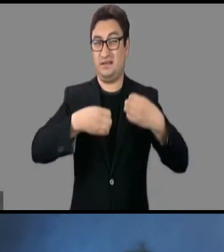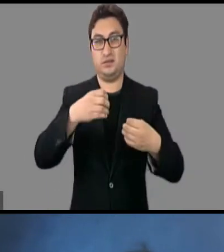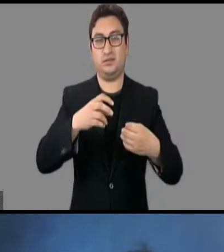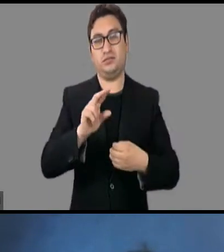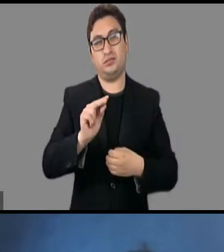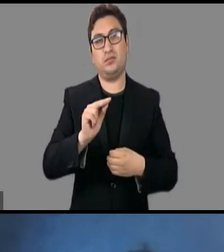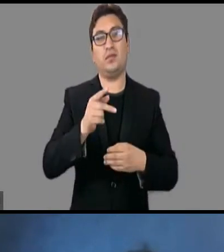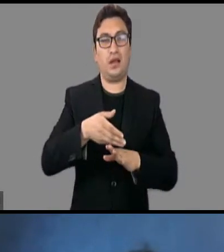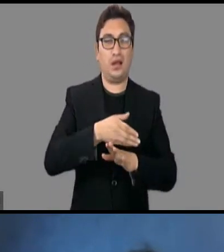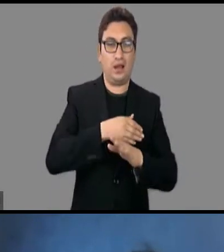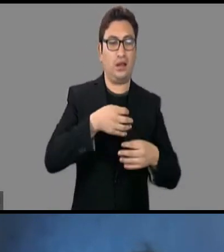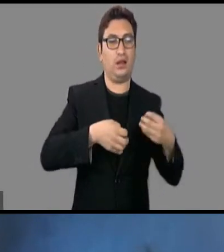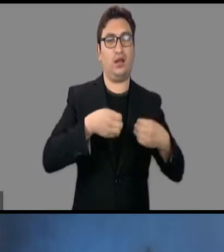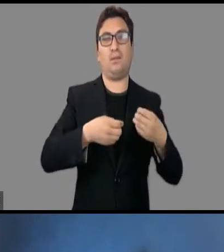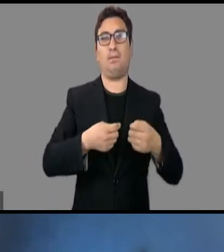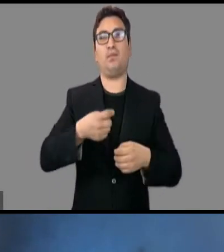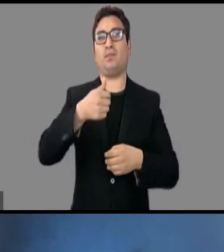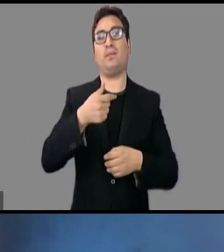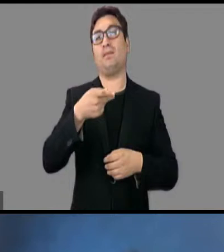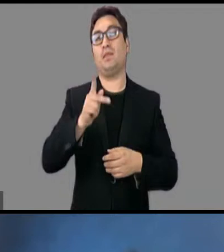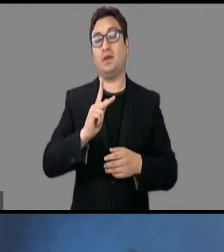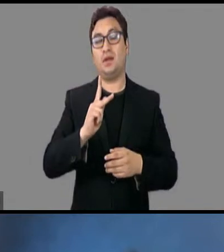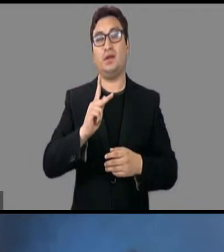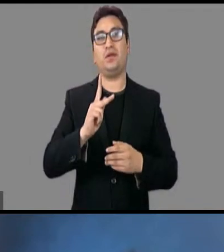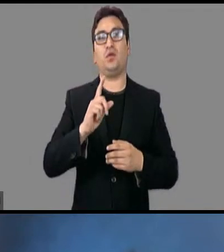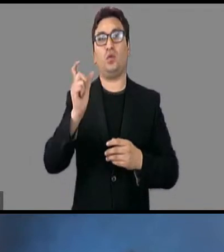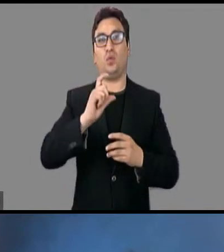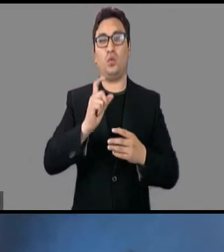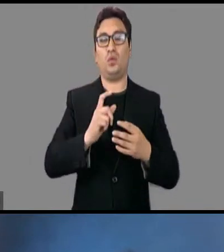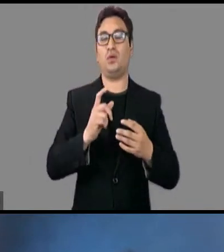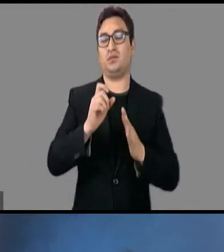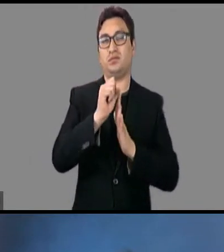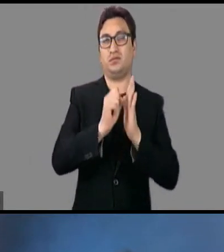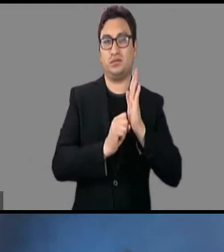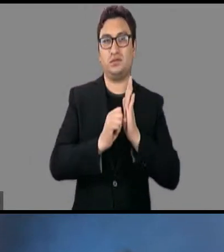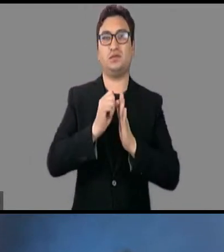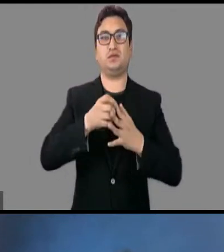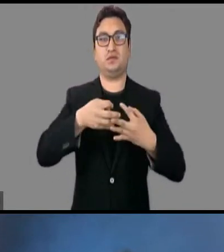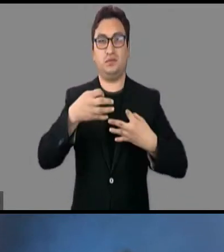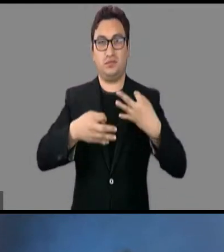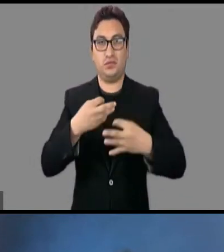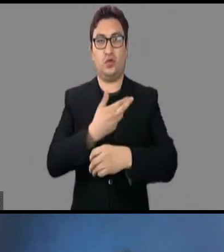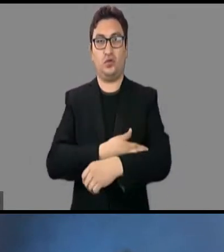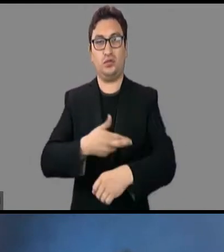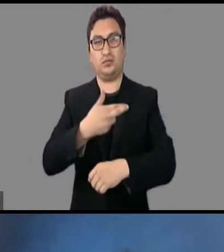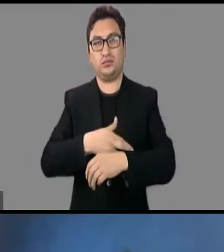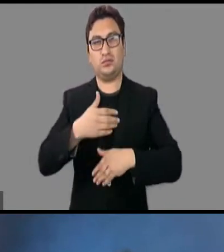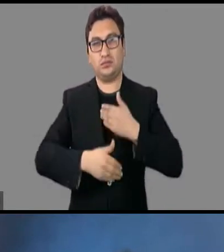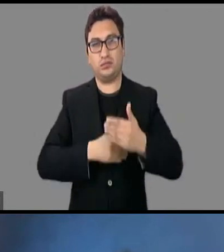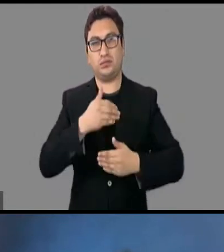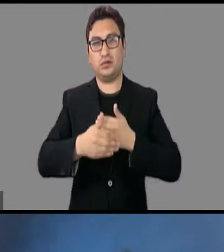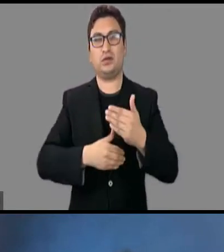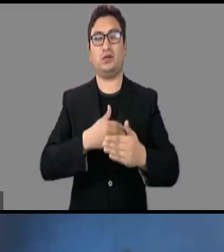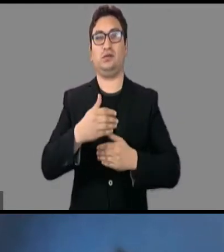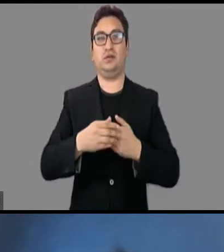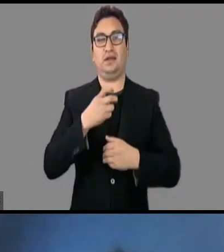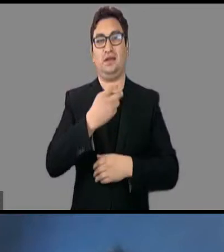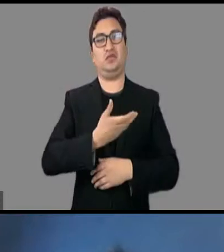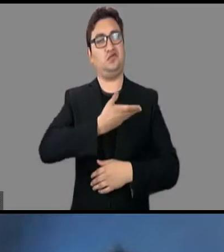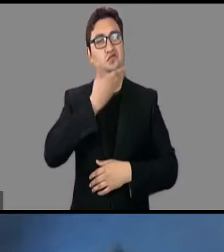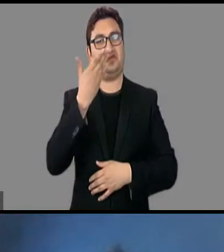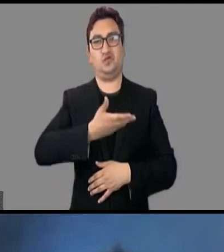nuestro sistema procesal pues, sigue esa costumbre, más que nada es una costumbre incluso de los abogados litigantes y de algunos